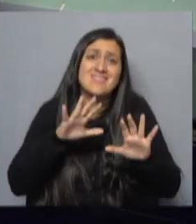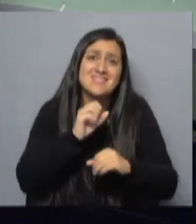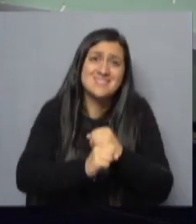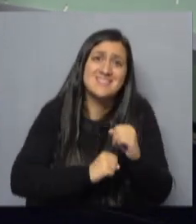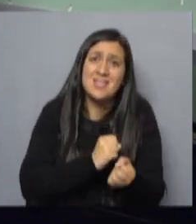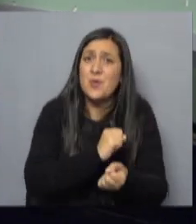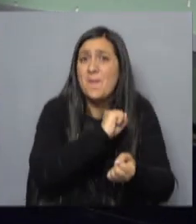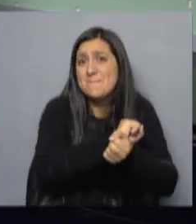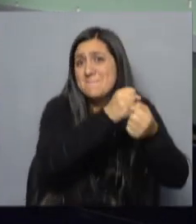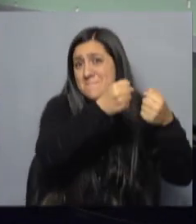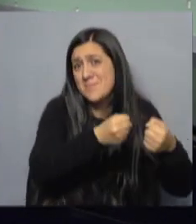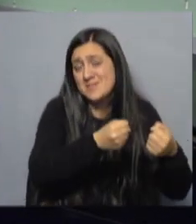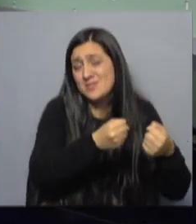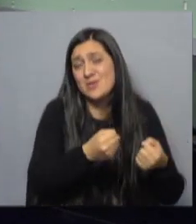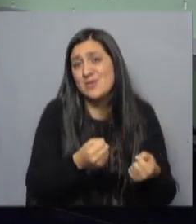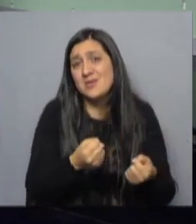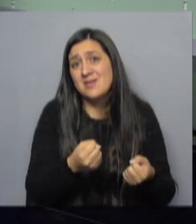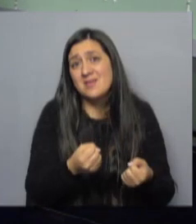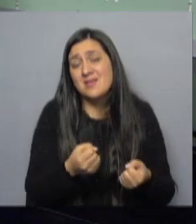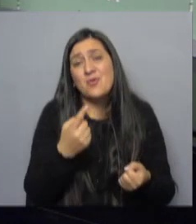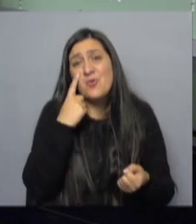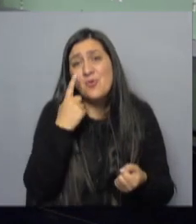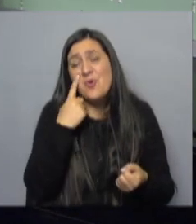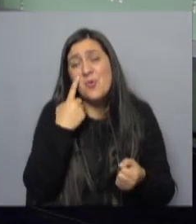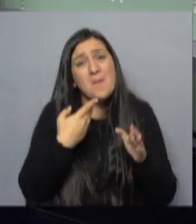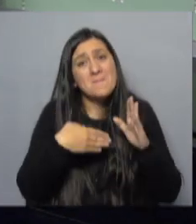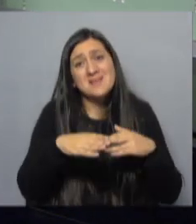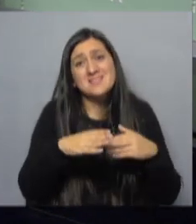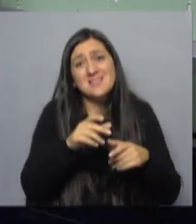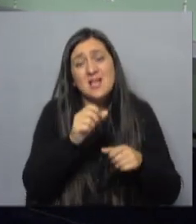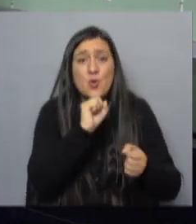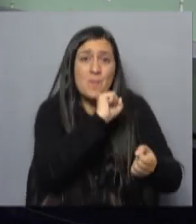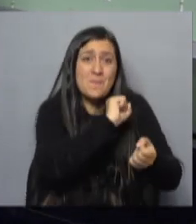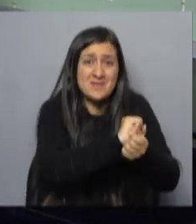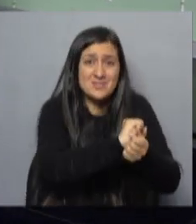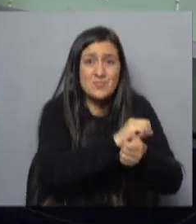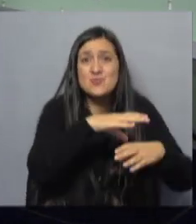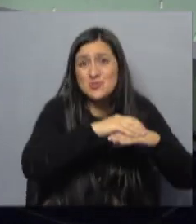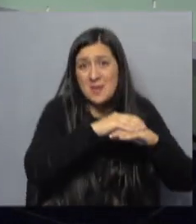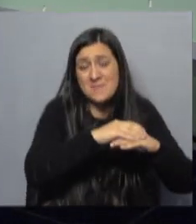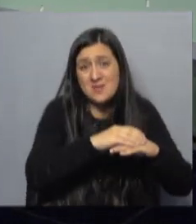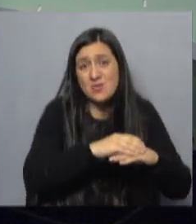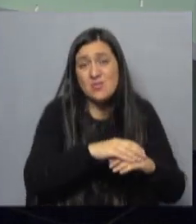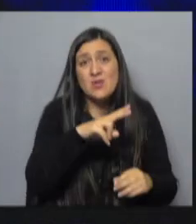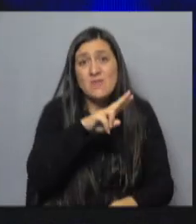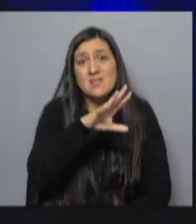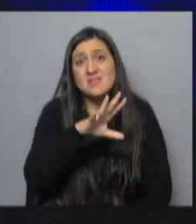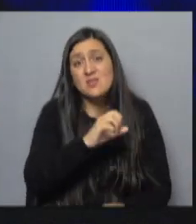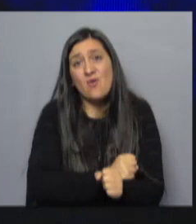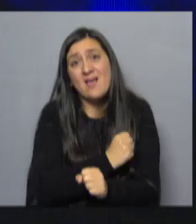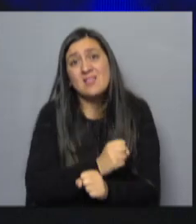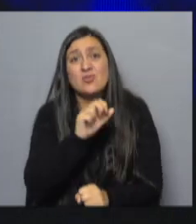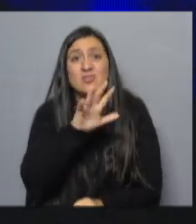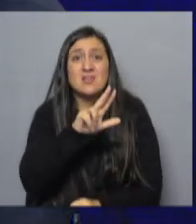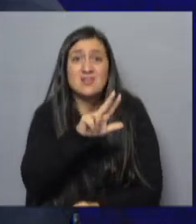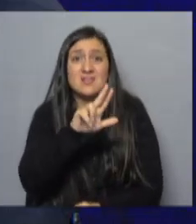que tenés más amistad adentro que afuera. Claro. Yo qué sé, no sé, claro. Por lo menos desde los 25 hasta los 35 que estuve ahí. ¿Y cuál es la idea